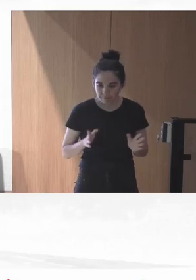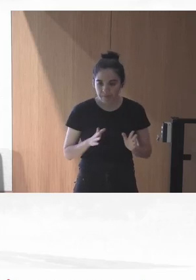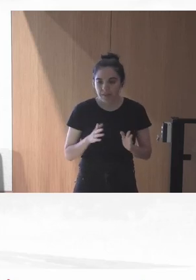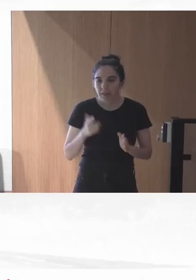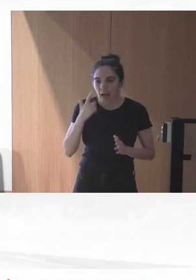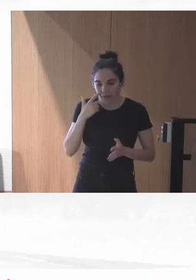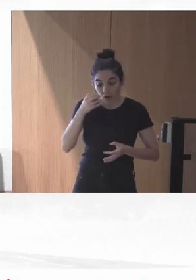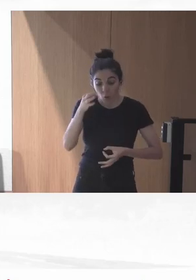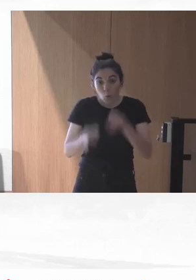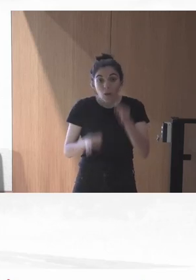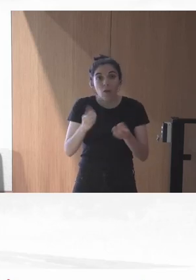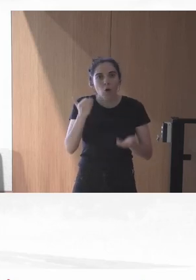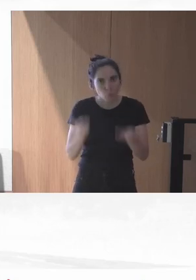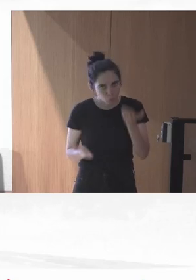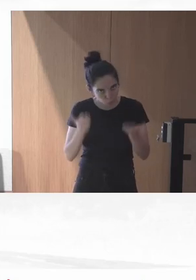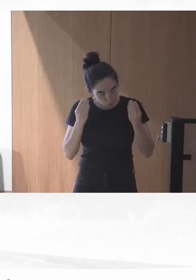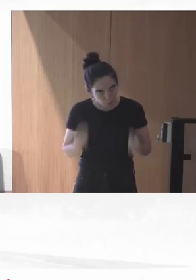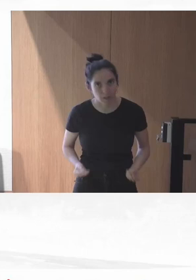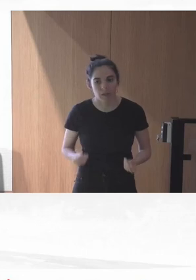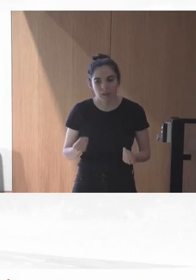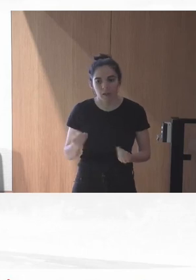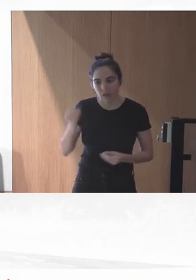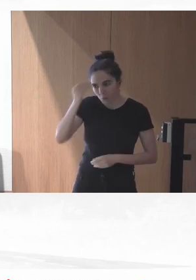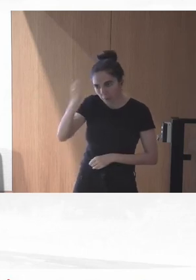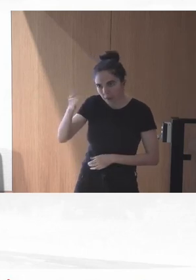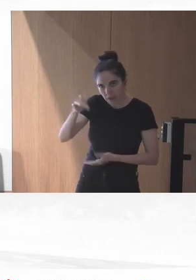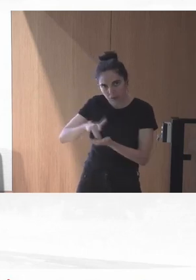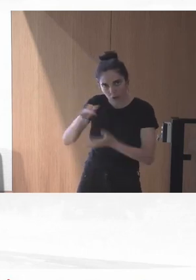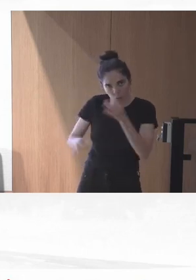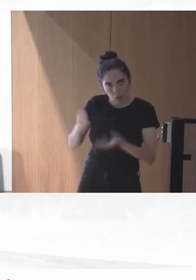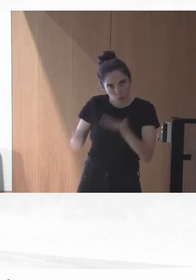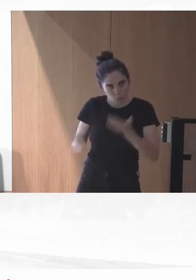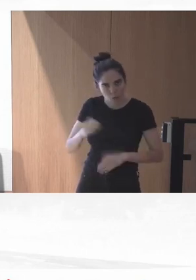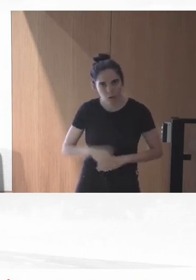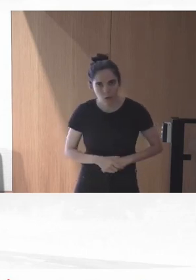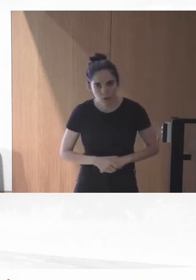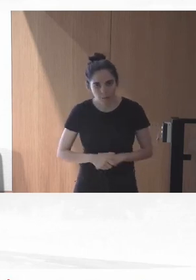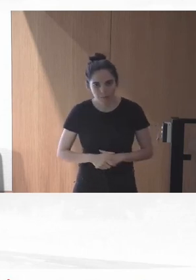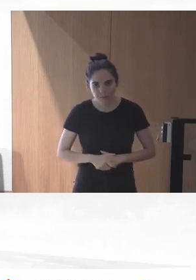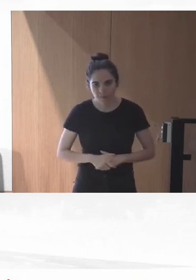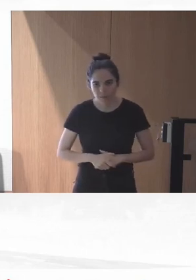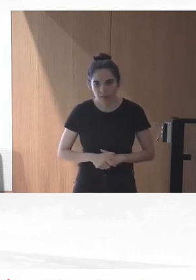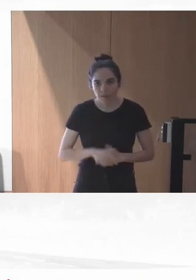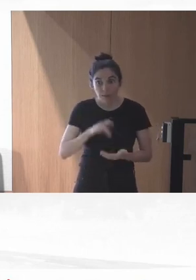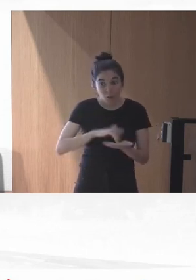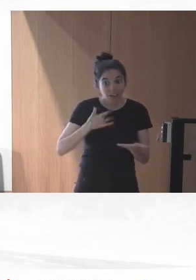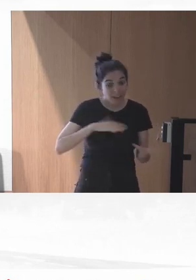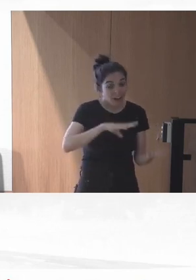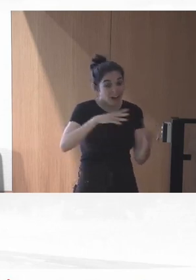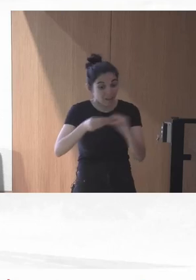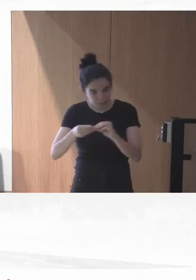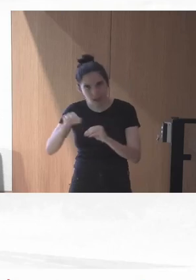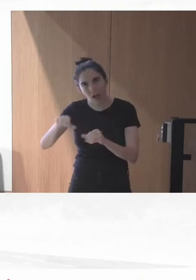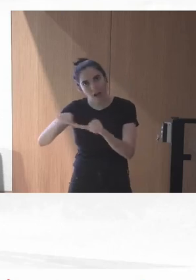Un juicio justo. ¿Crees que has tenido un juicio justo después de los ajustes?